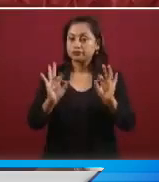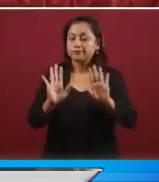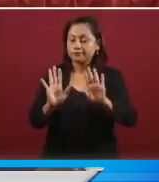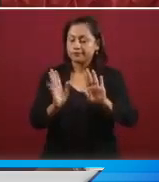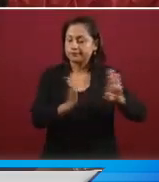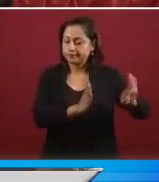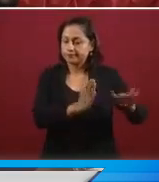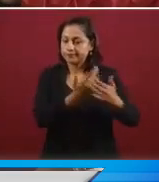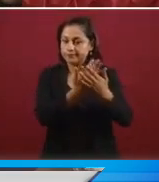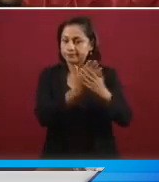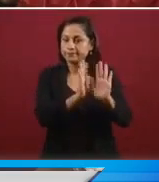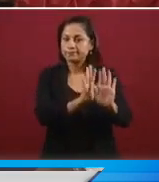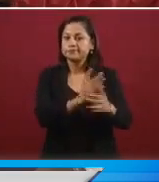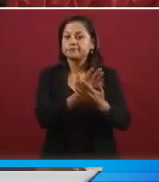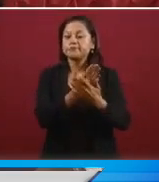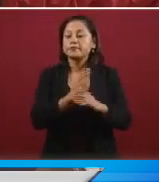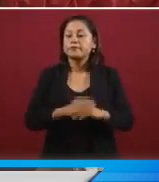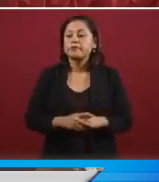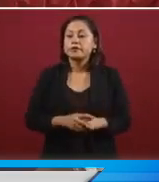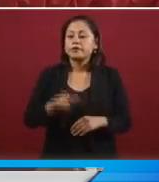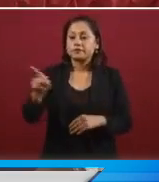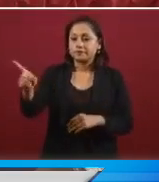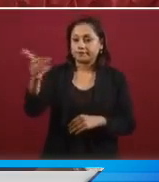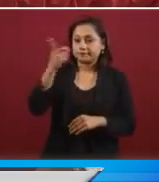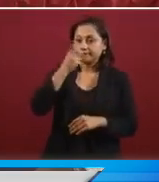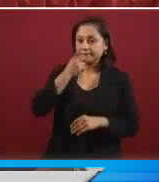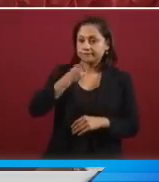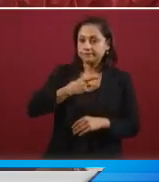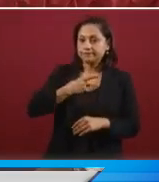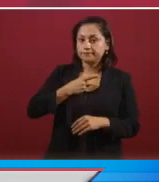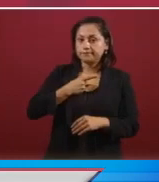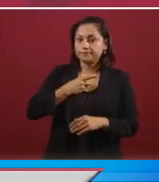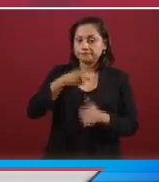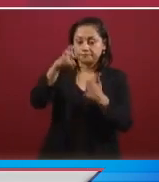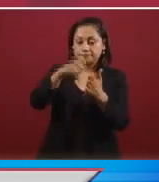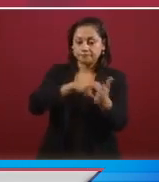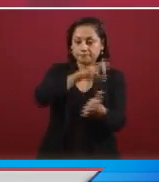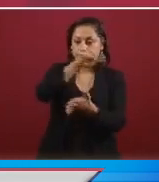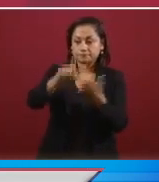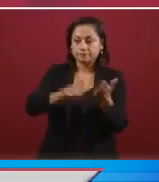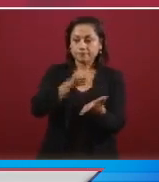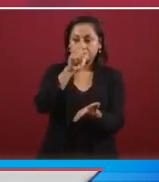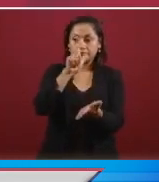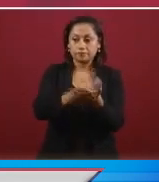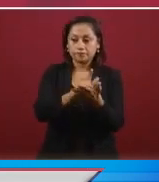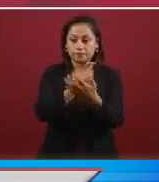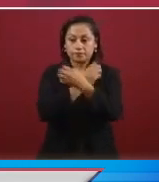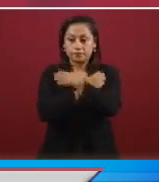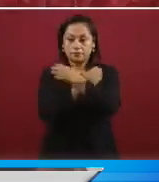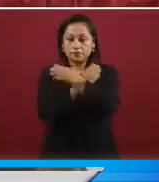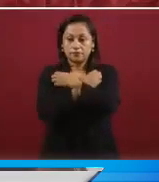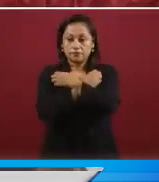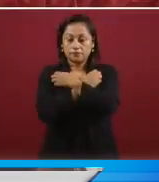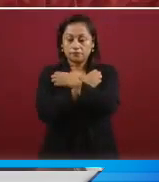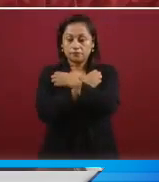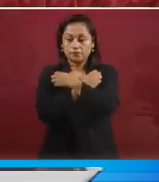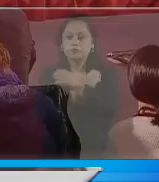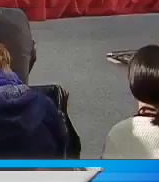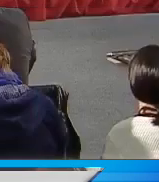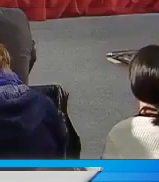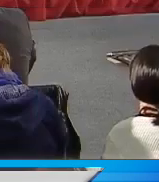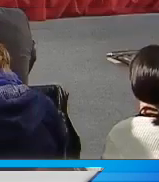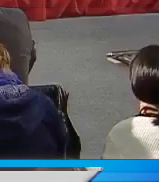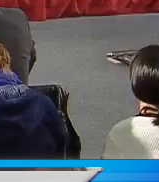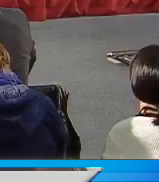leyes secundarias en el Senado de la República. A pesar de la oposición, es un gran avance esta aprobación. La anterior reforma educativa no mejoraba